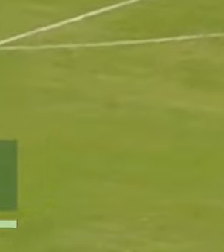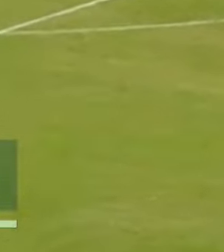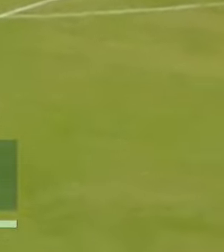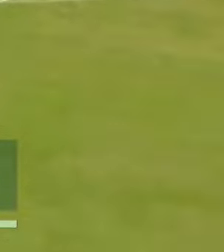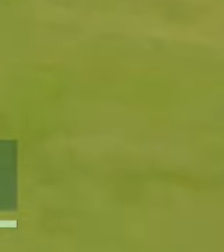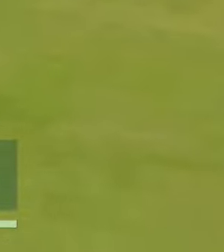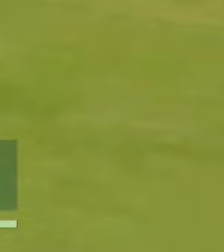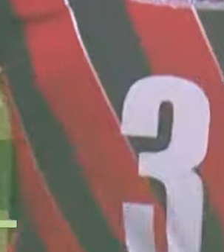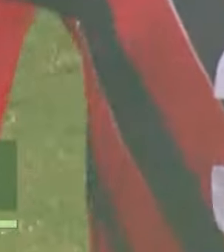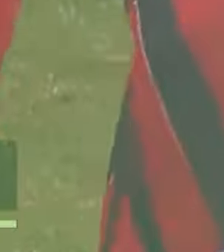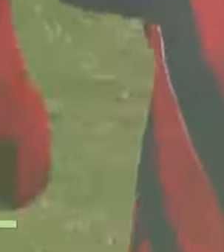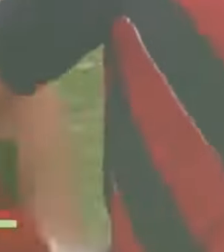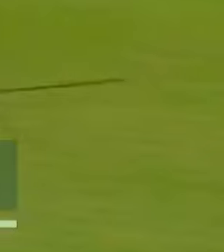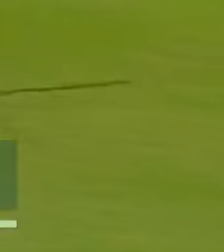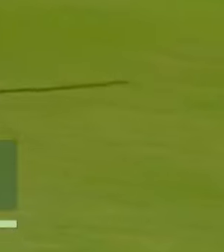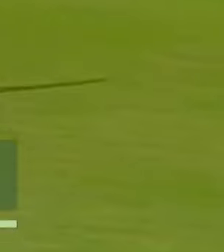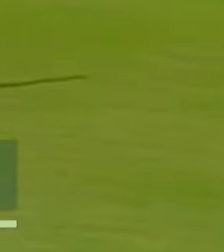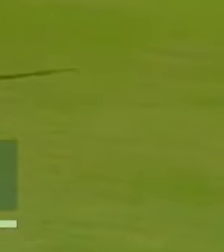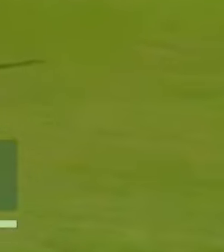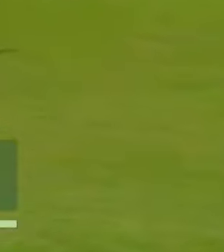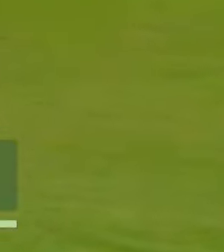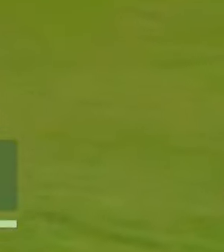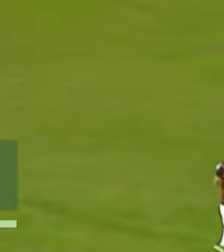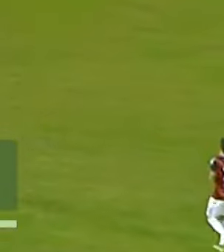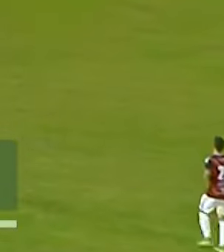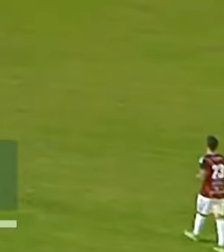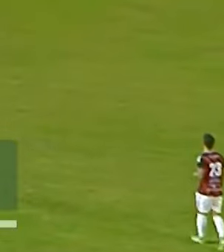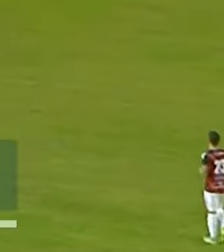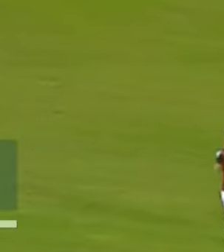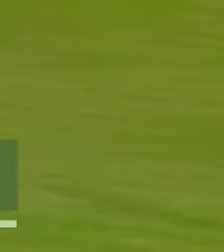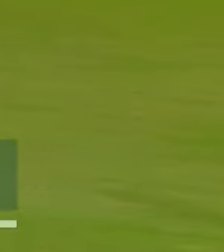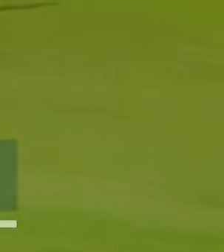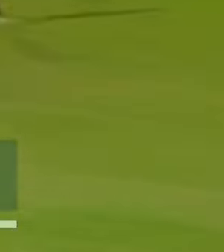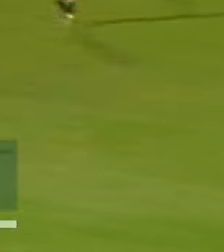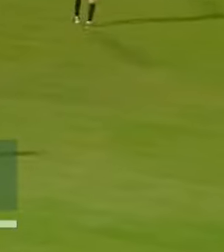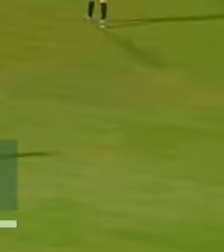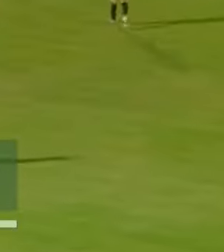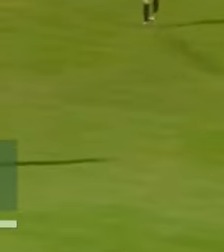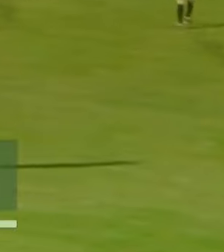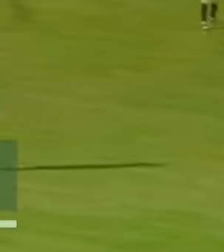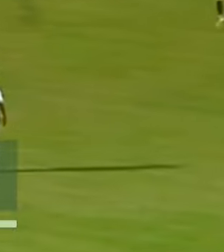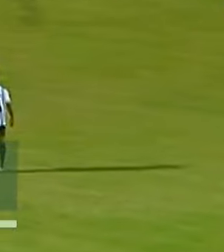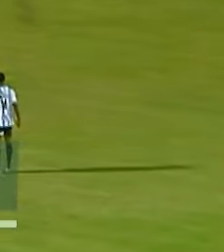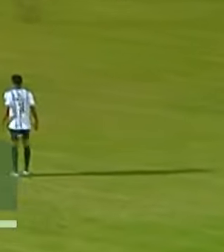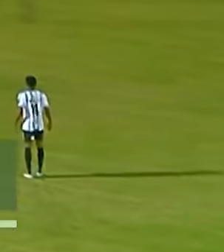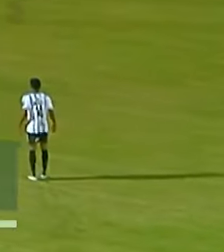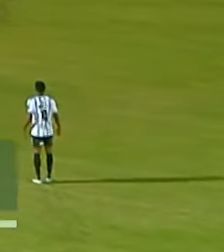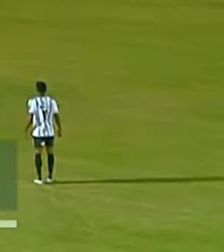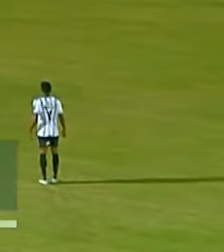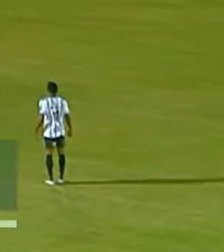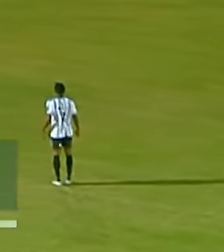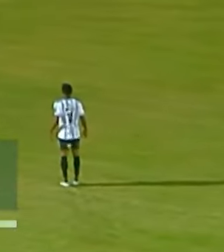er un resultado que no le sirve a ninguno de los dos aquí se salva el arco de Fénix y en esta jugada